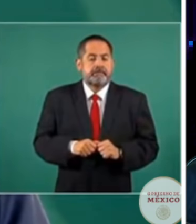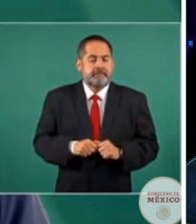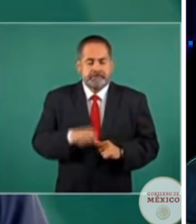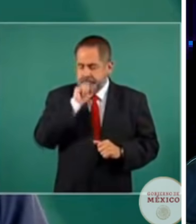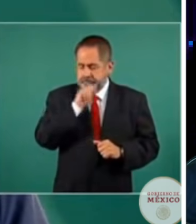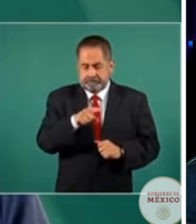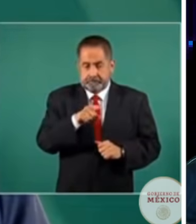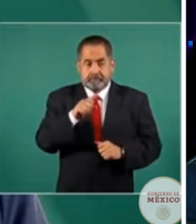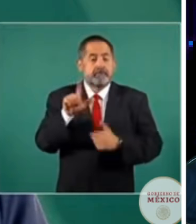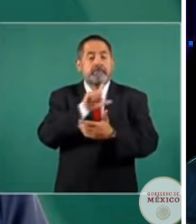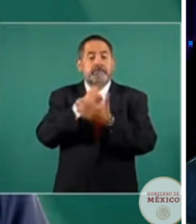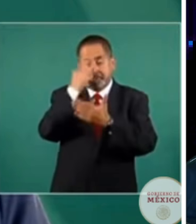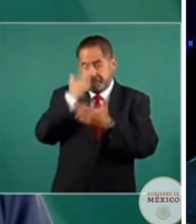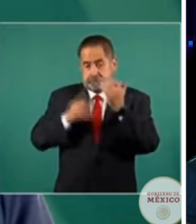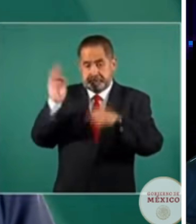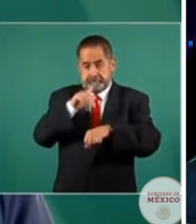también del fuero federal,